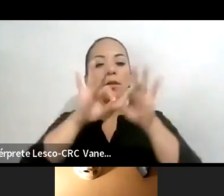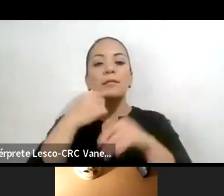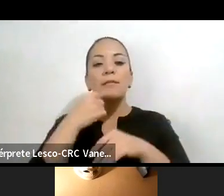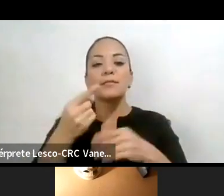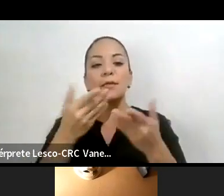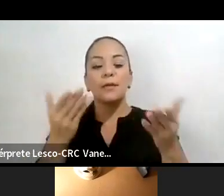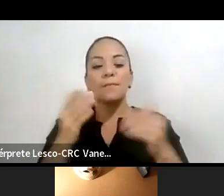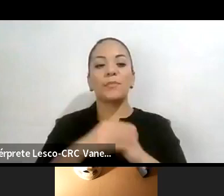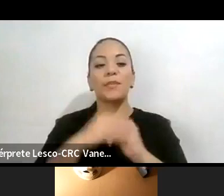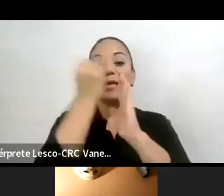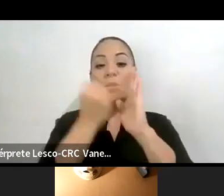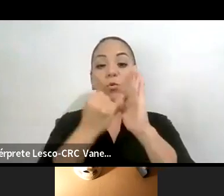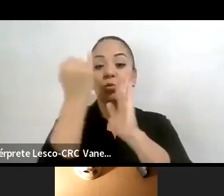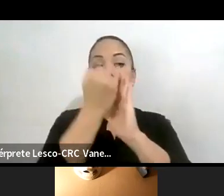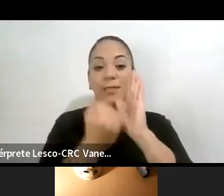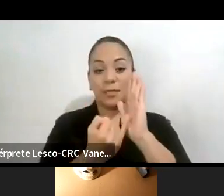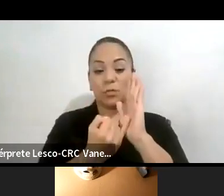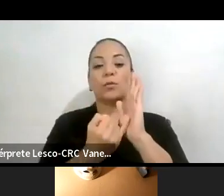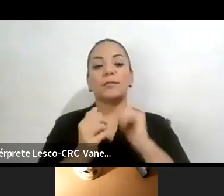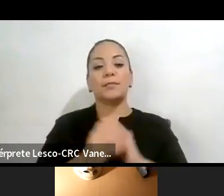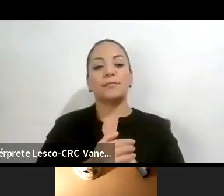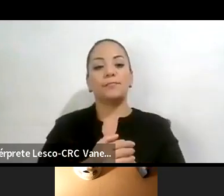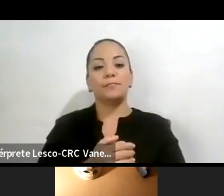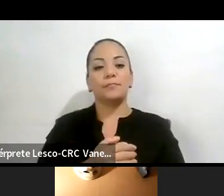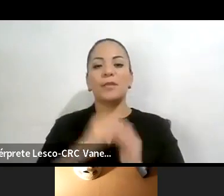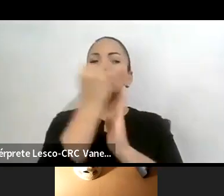las ilustraciones que las hizo